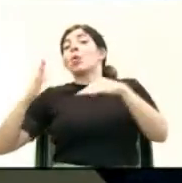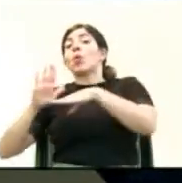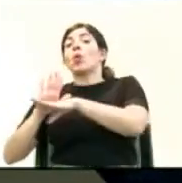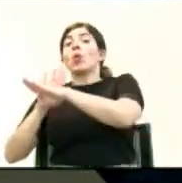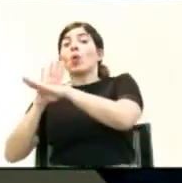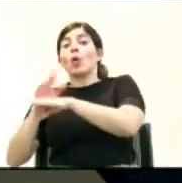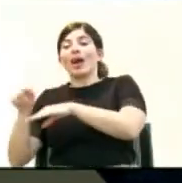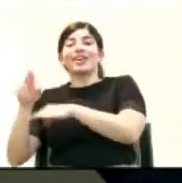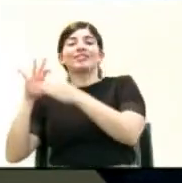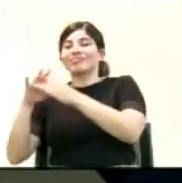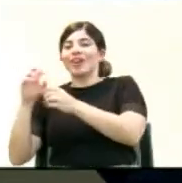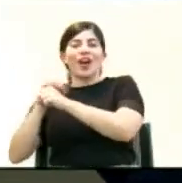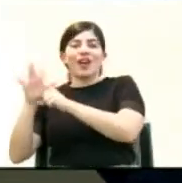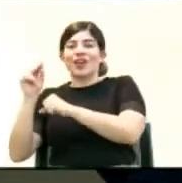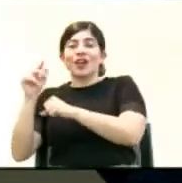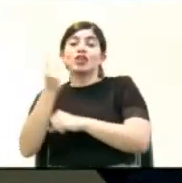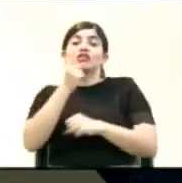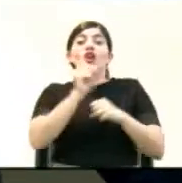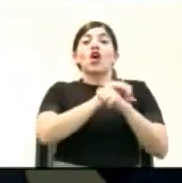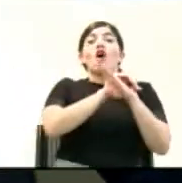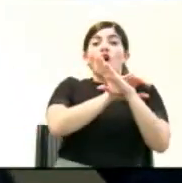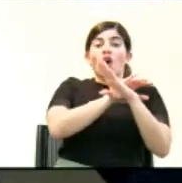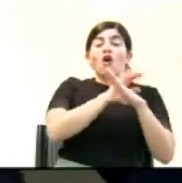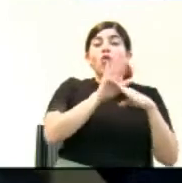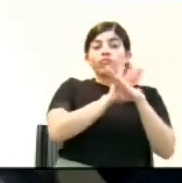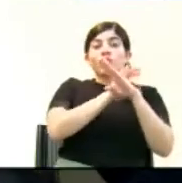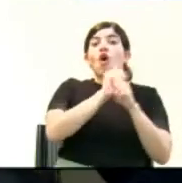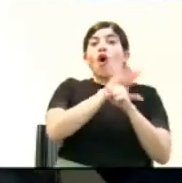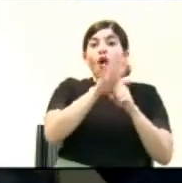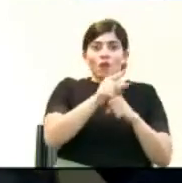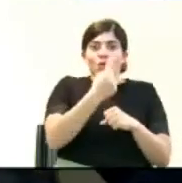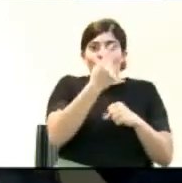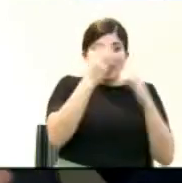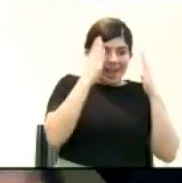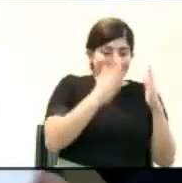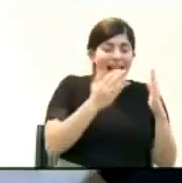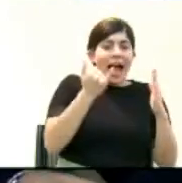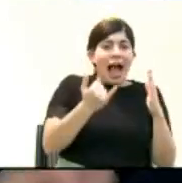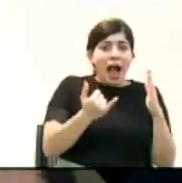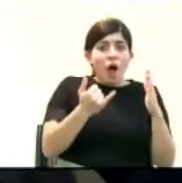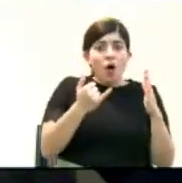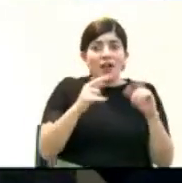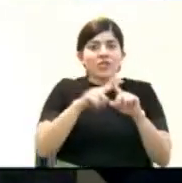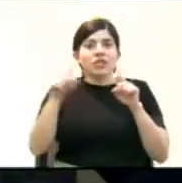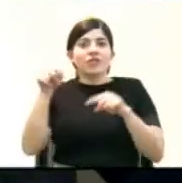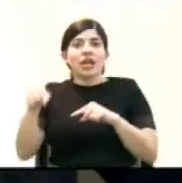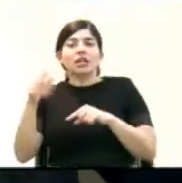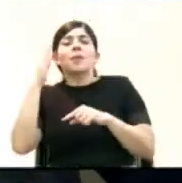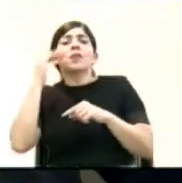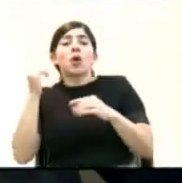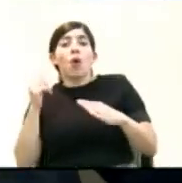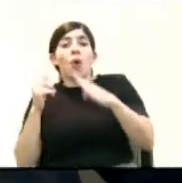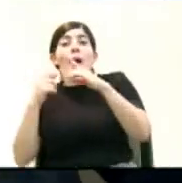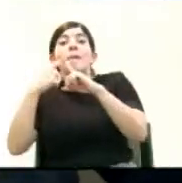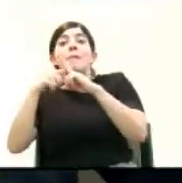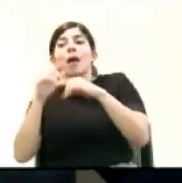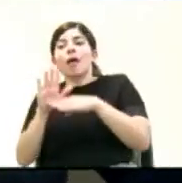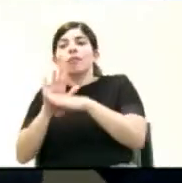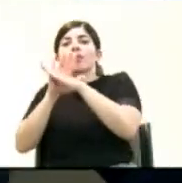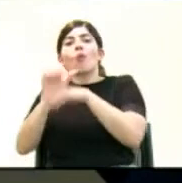no COVID, solo teníamos la ola COVID. Hoy se han juntado dos olas. Vamos a la siguiente